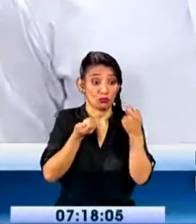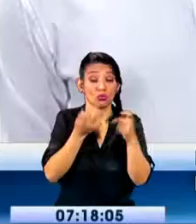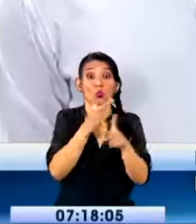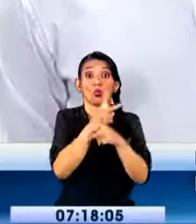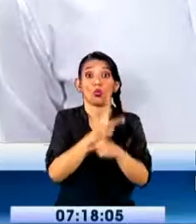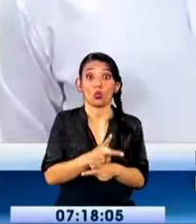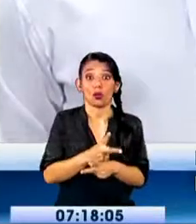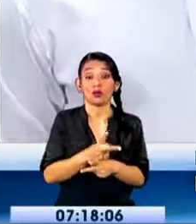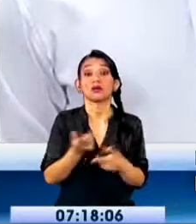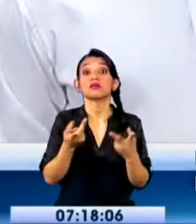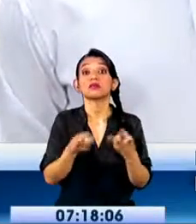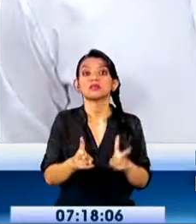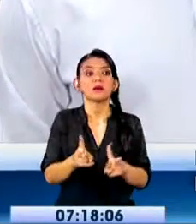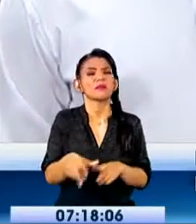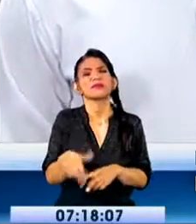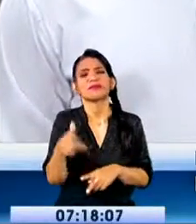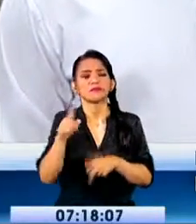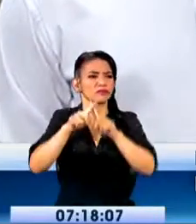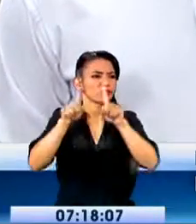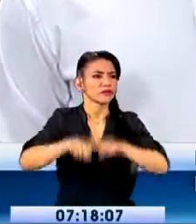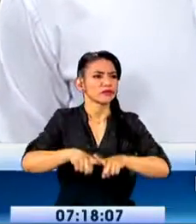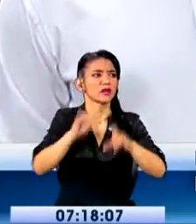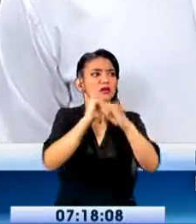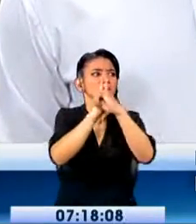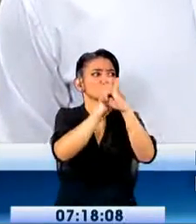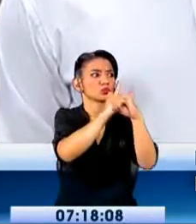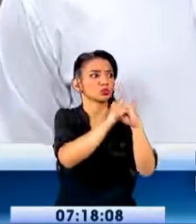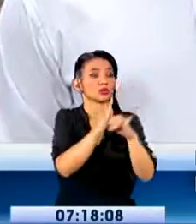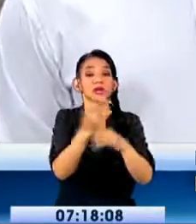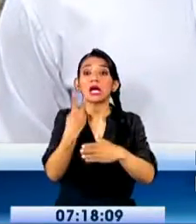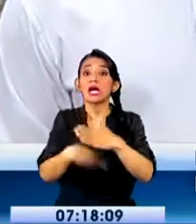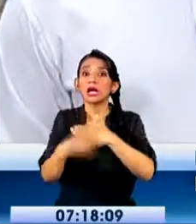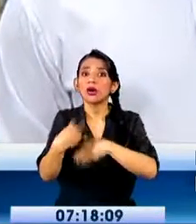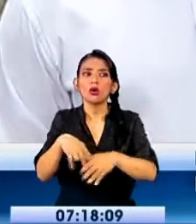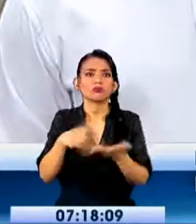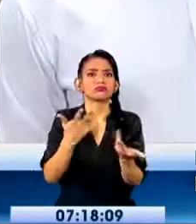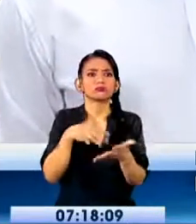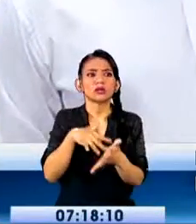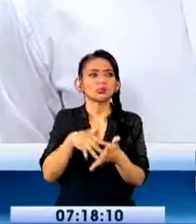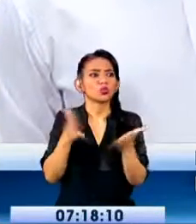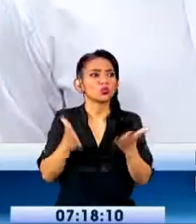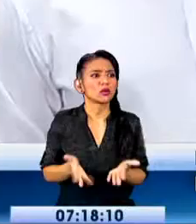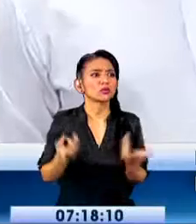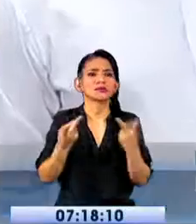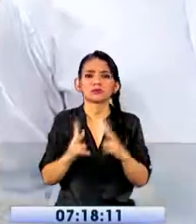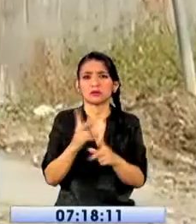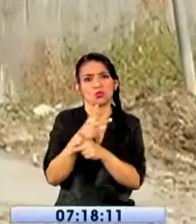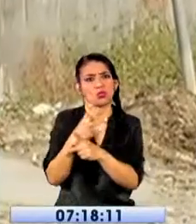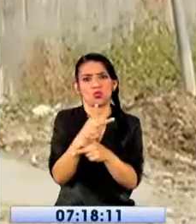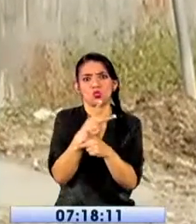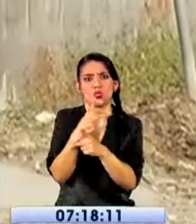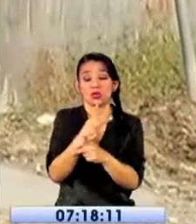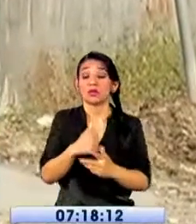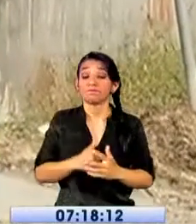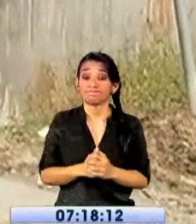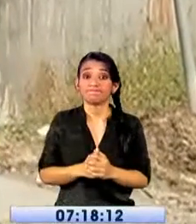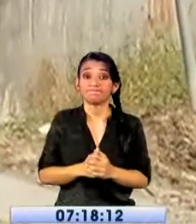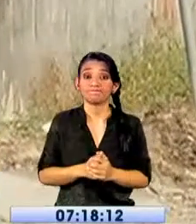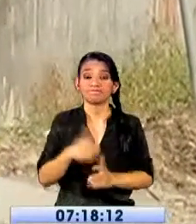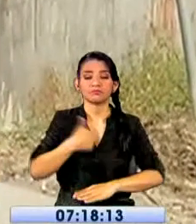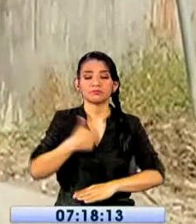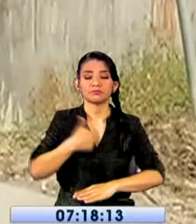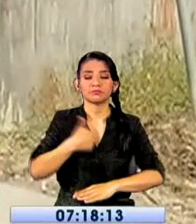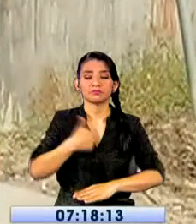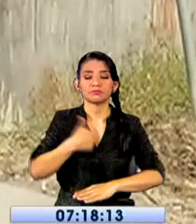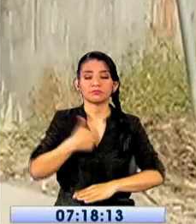Y otra para las instituciones de donde estudian nuestros hijos también. Tienen que tener más cuidado. De su parte, las autoridades piden